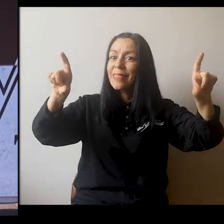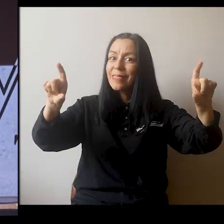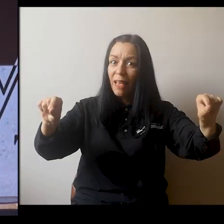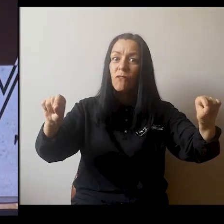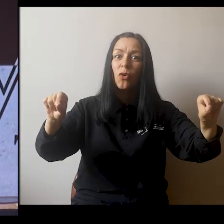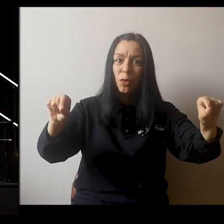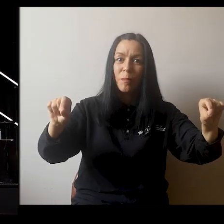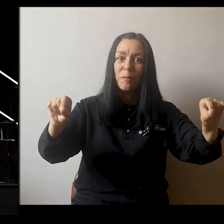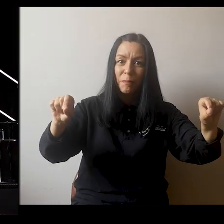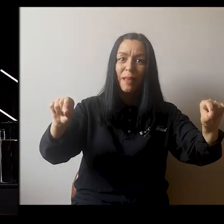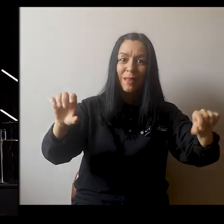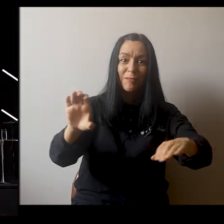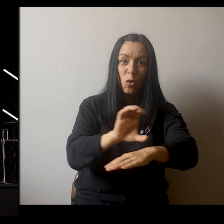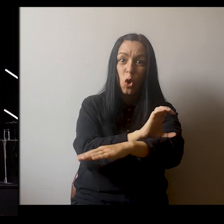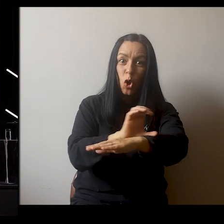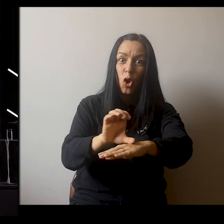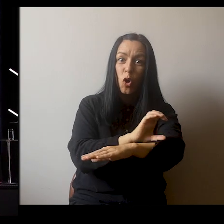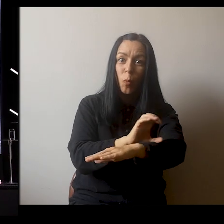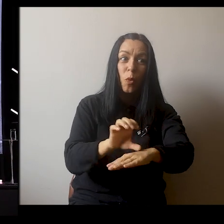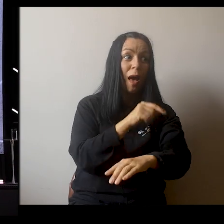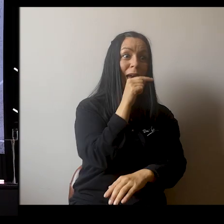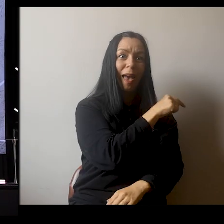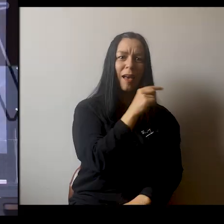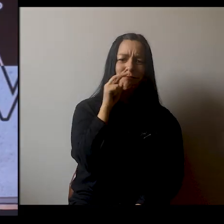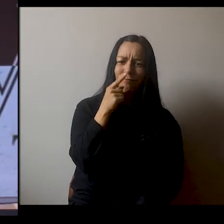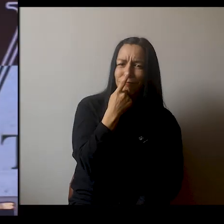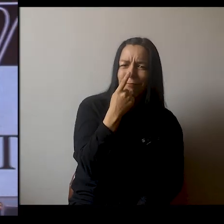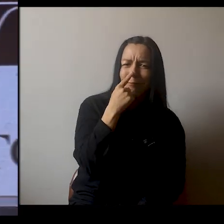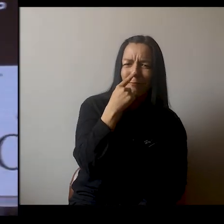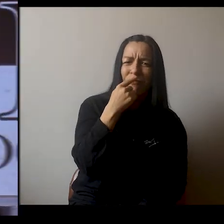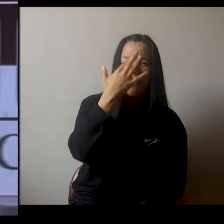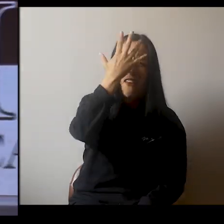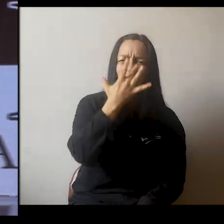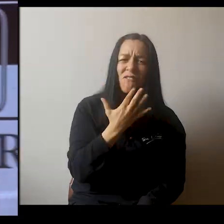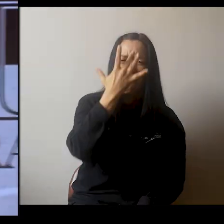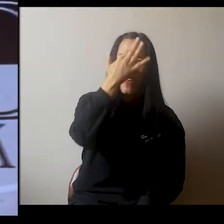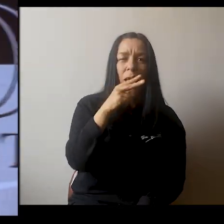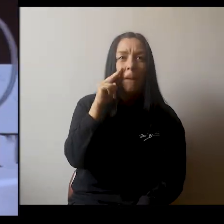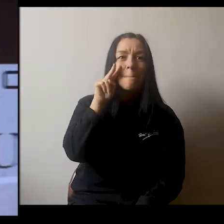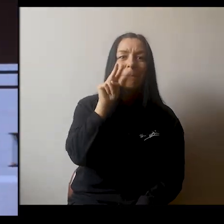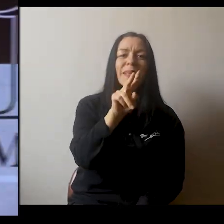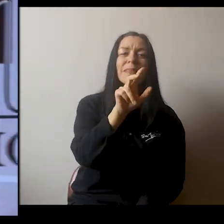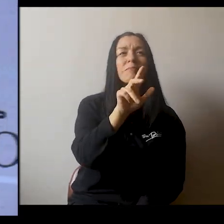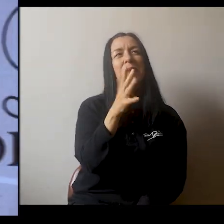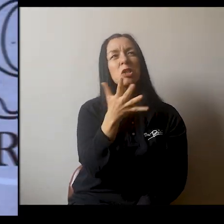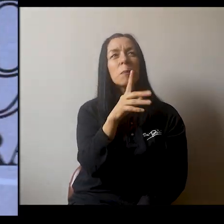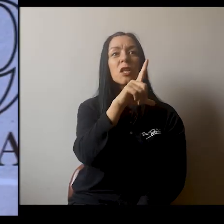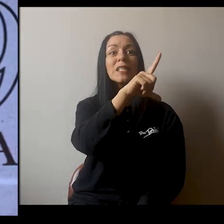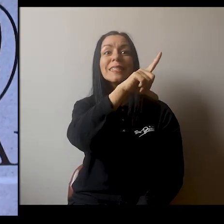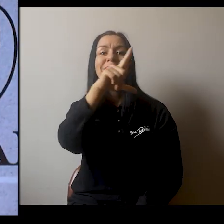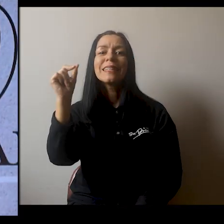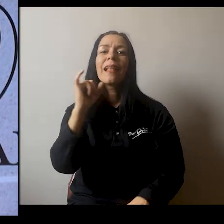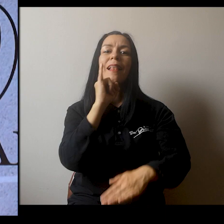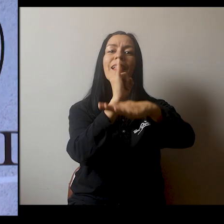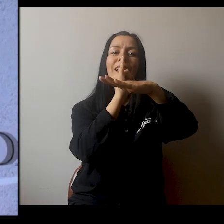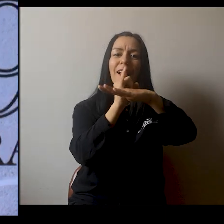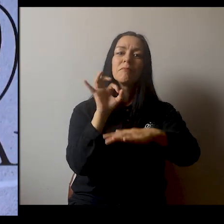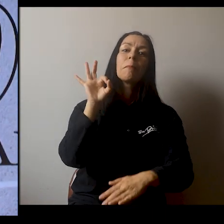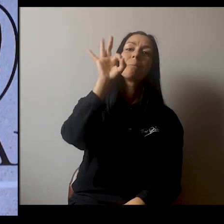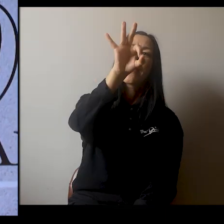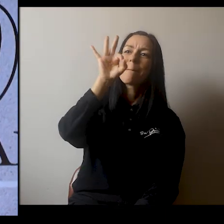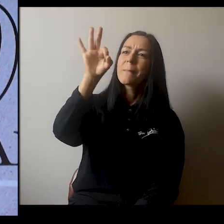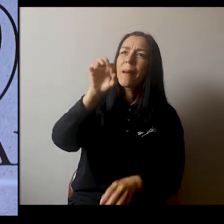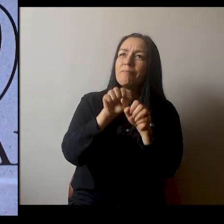toda plataforma digital. Estuve un segundo mirando en Facebook. Yo vi creo que 100